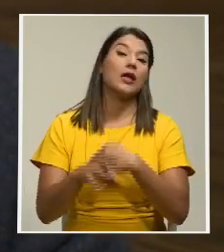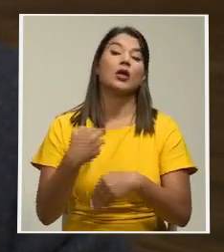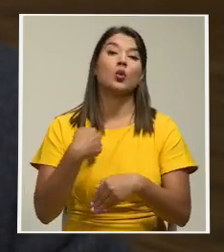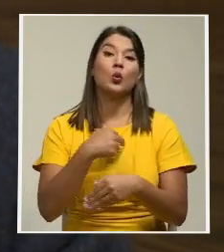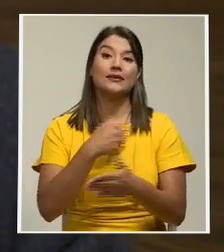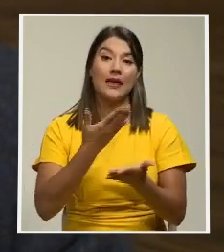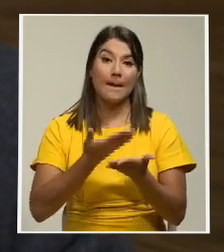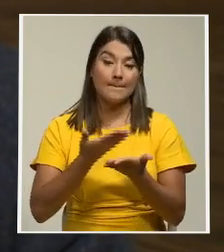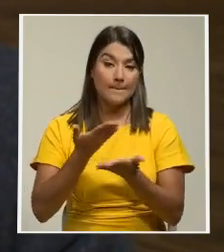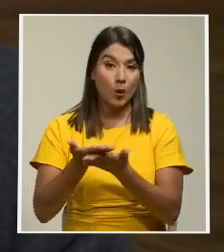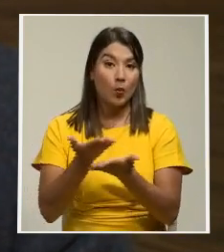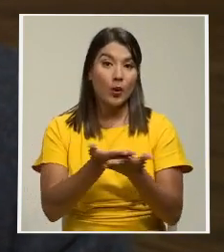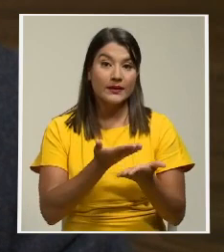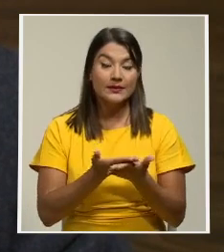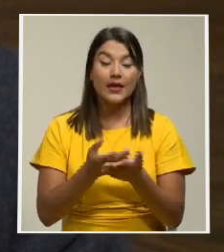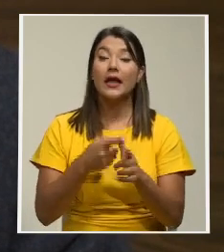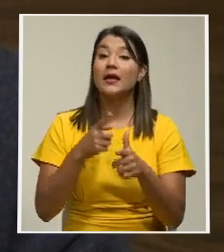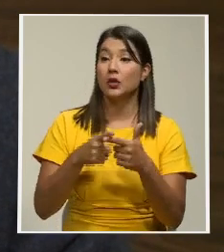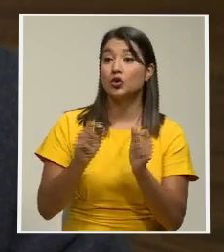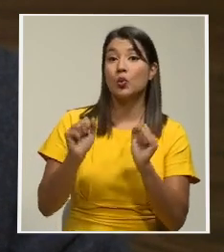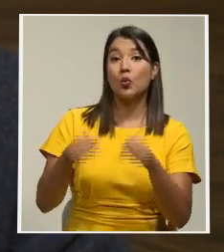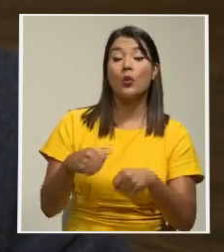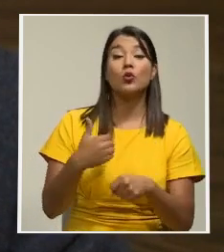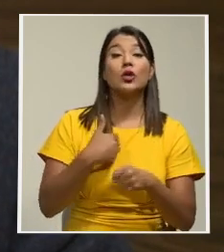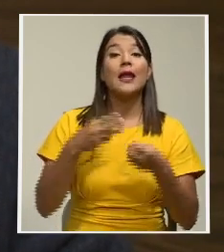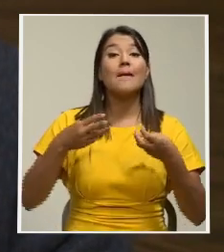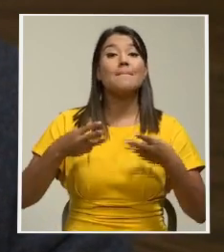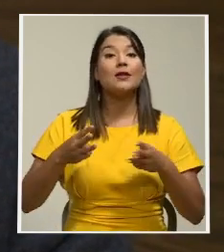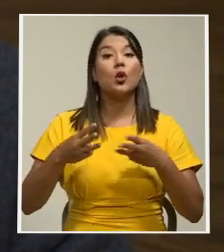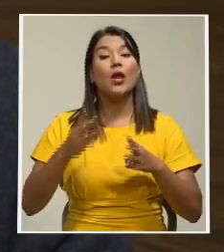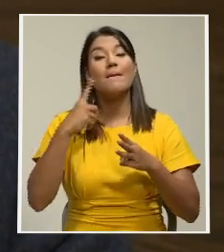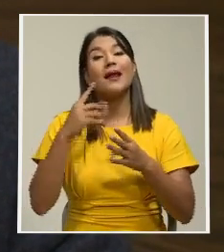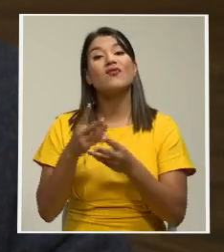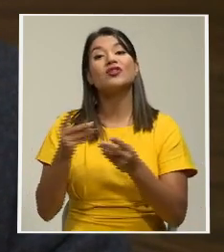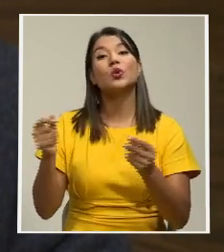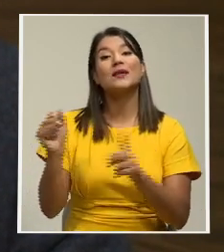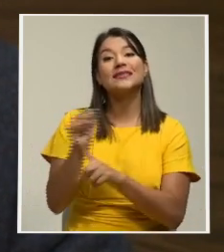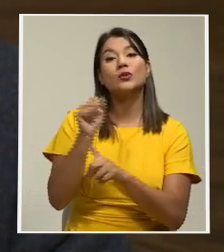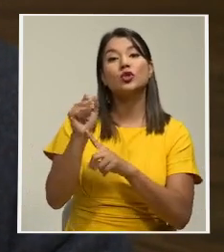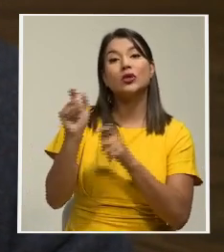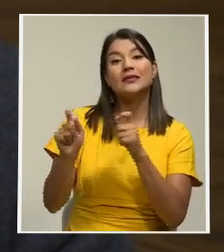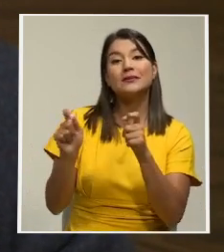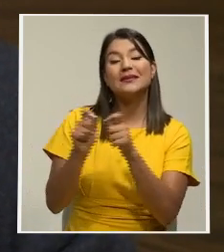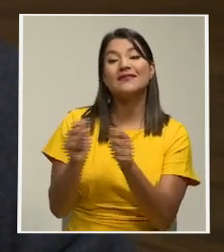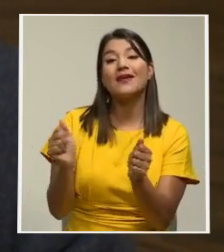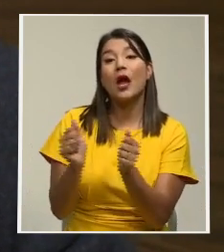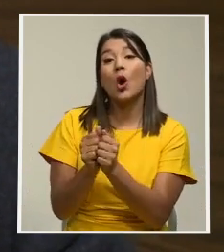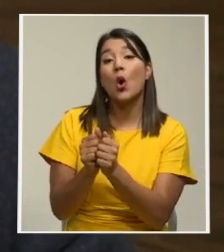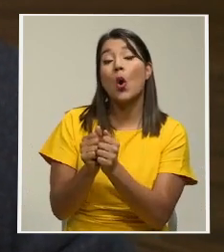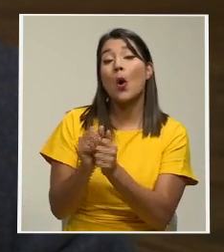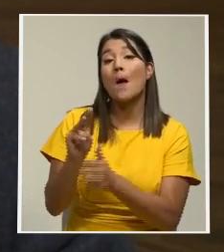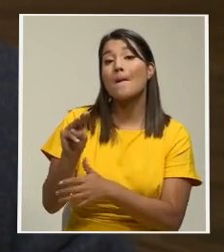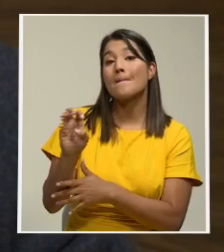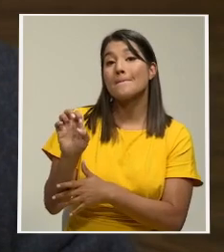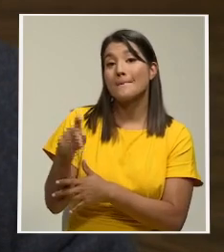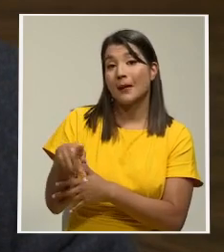a tenerse algunos mecanismos para resolver el tema del MEP, pero también controlando y